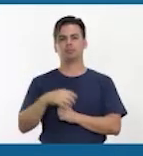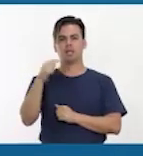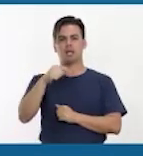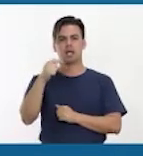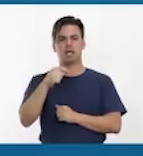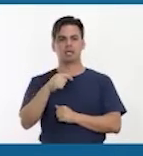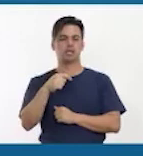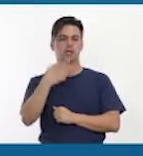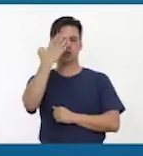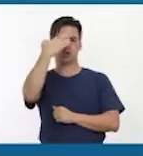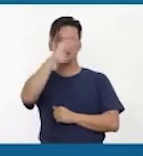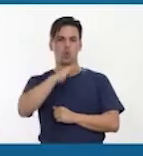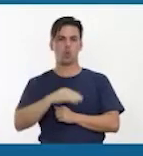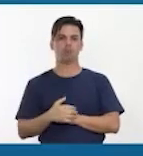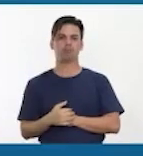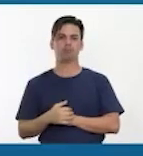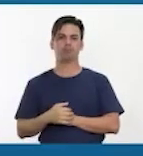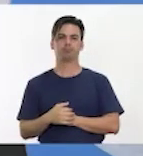Cuba.